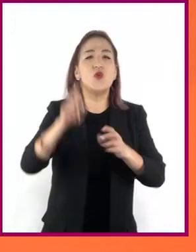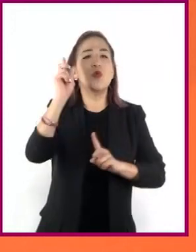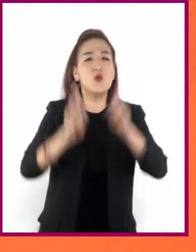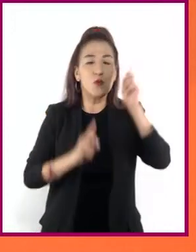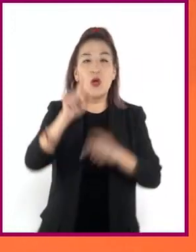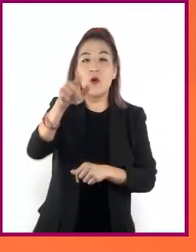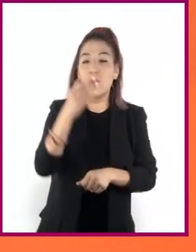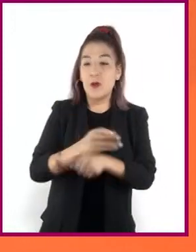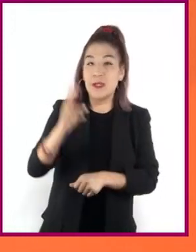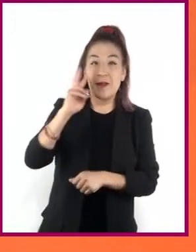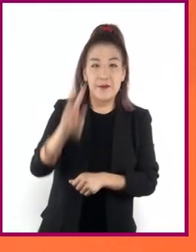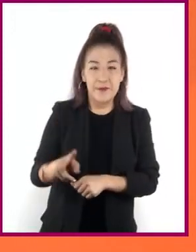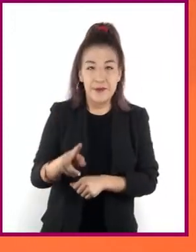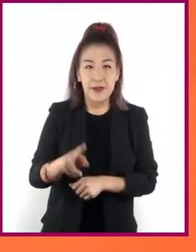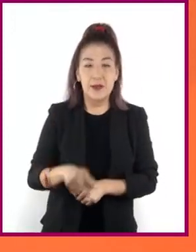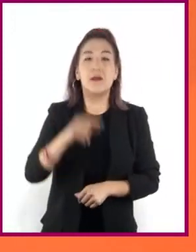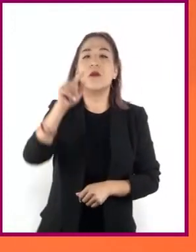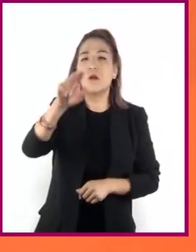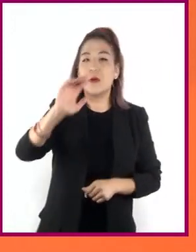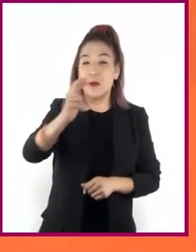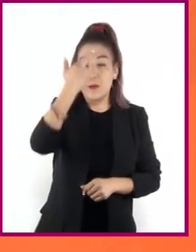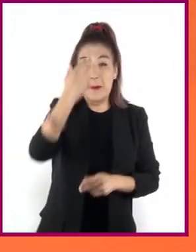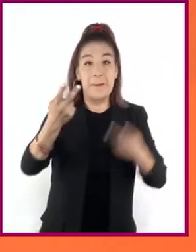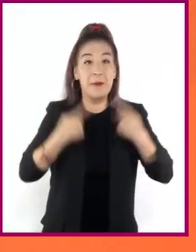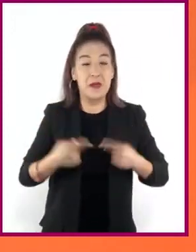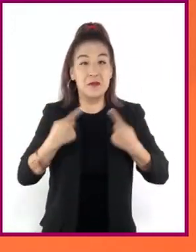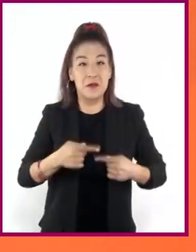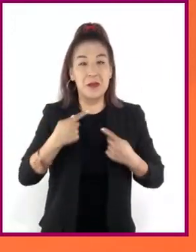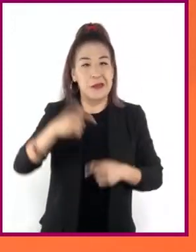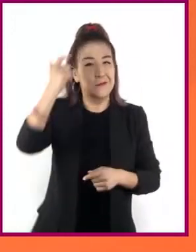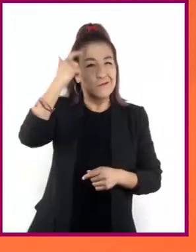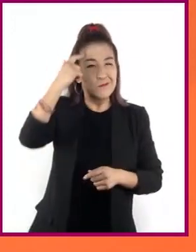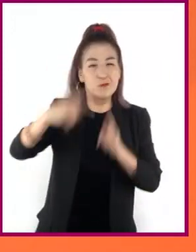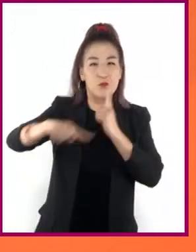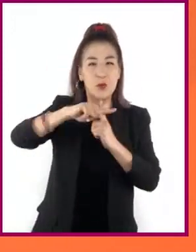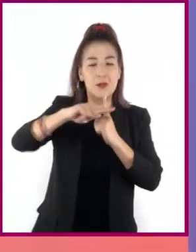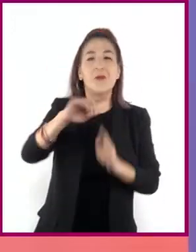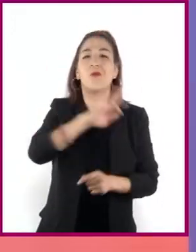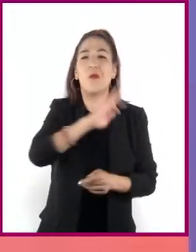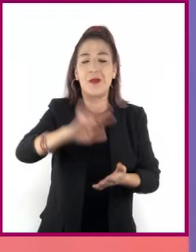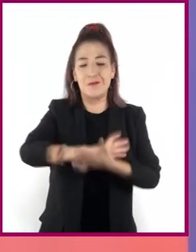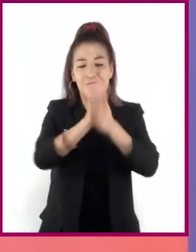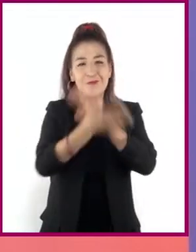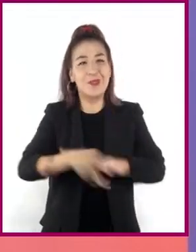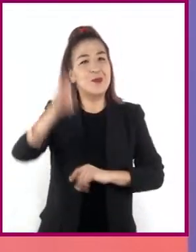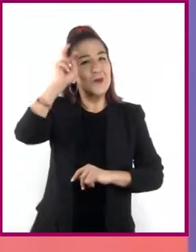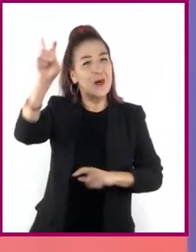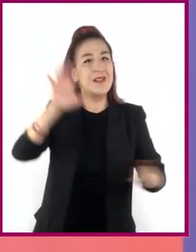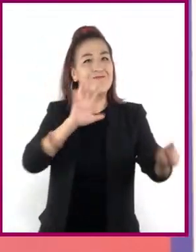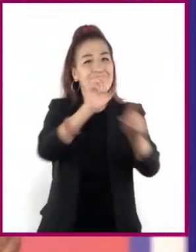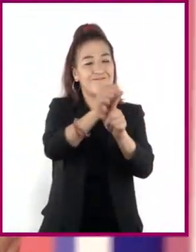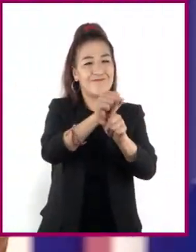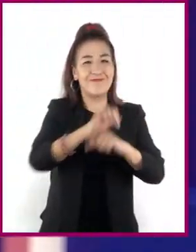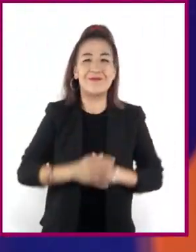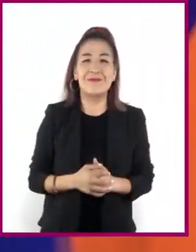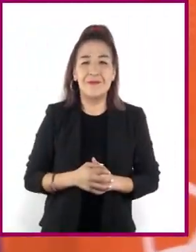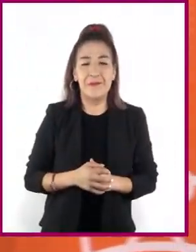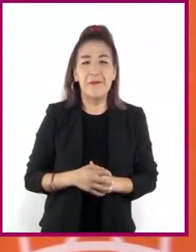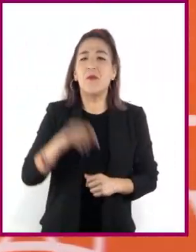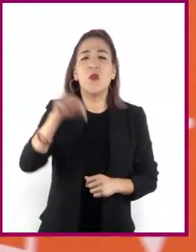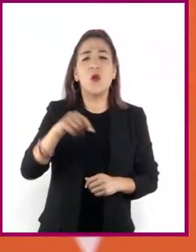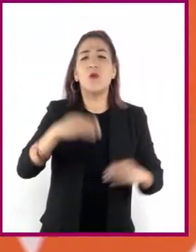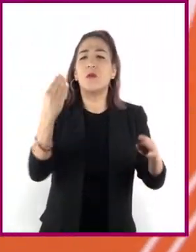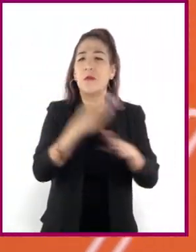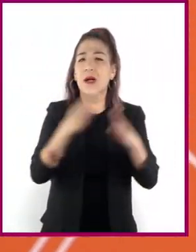que le surjan recuerden que la gente positiva transforma los sueños en objetivos los materiales que van a necesitar